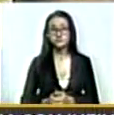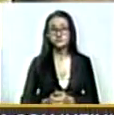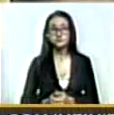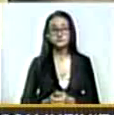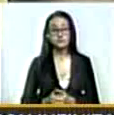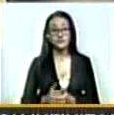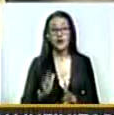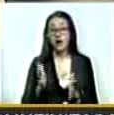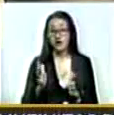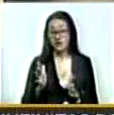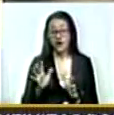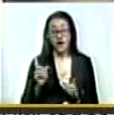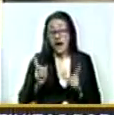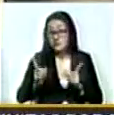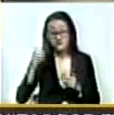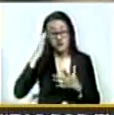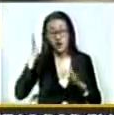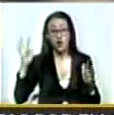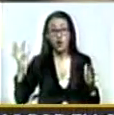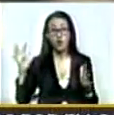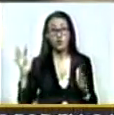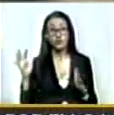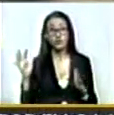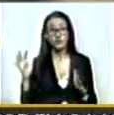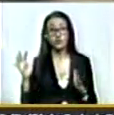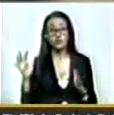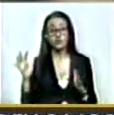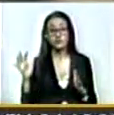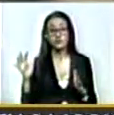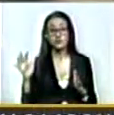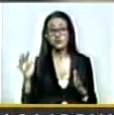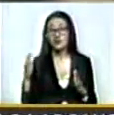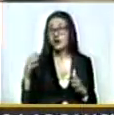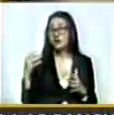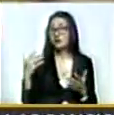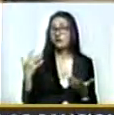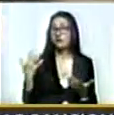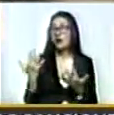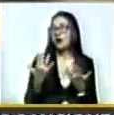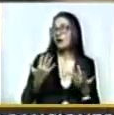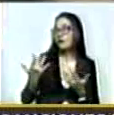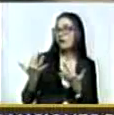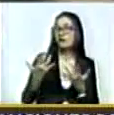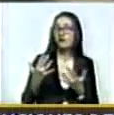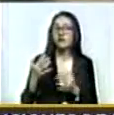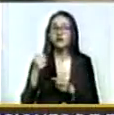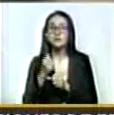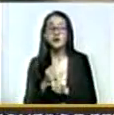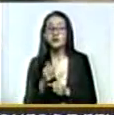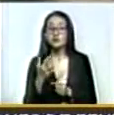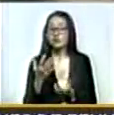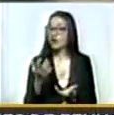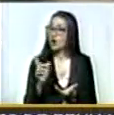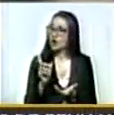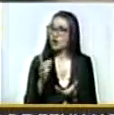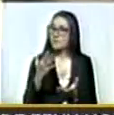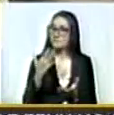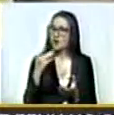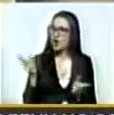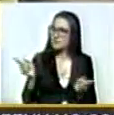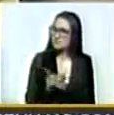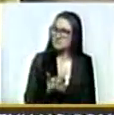desquiciante a veces, que genera grandes niveles de incertidumbre en lugar de reducir la incertidumbre.